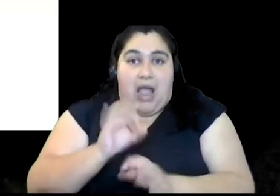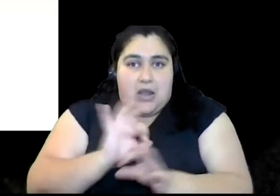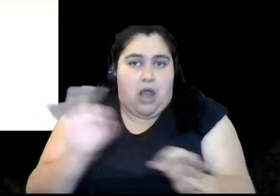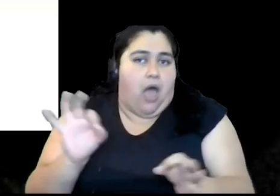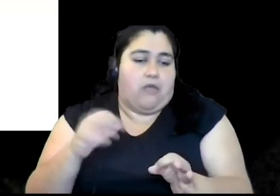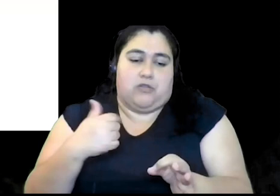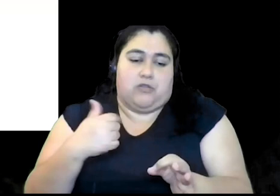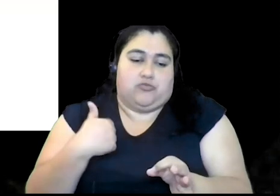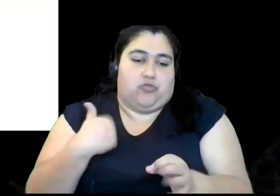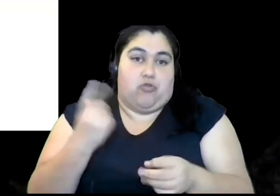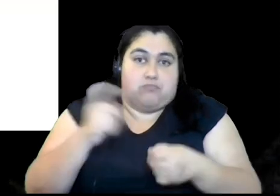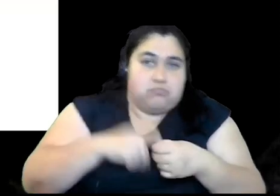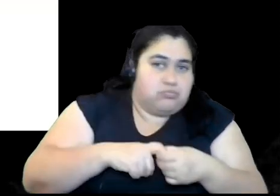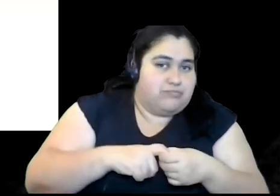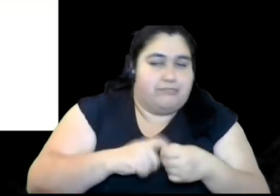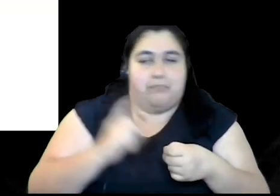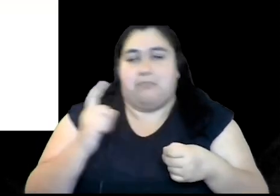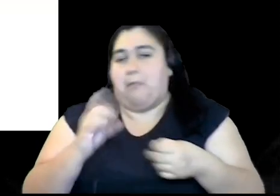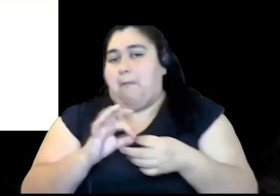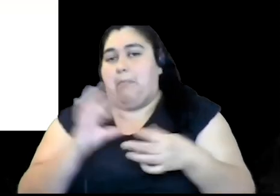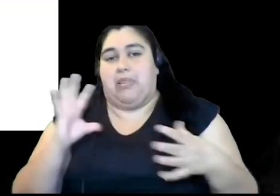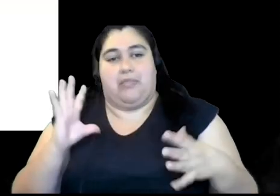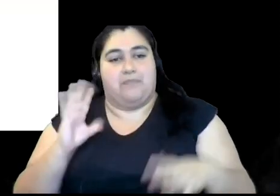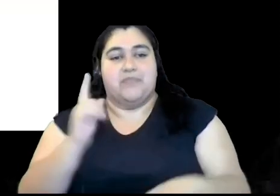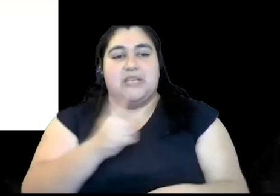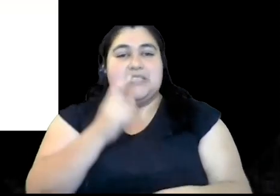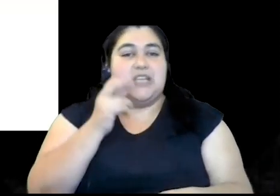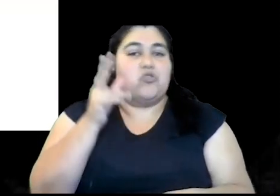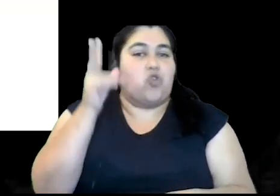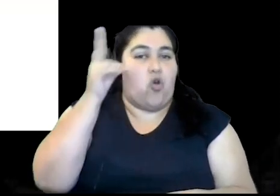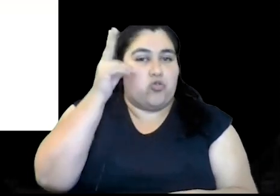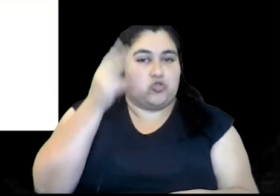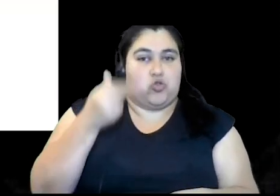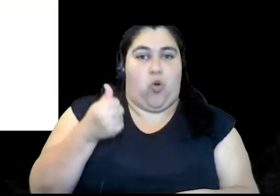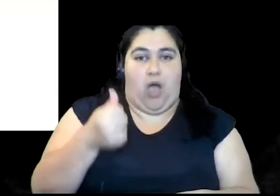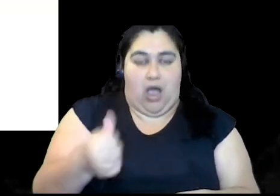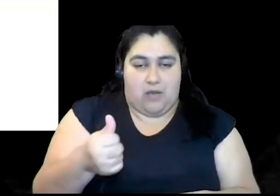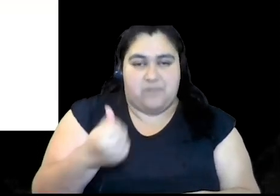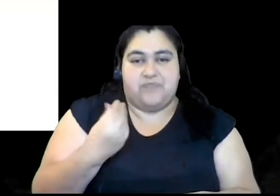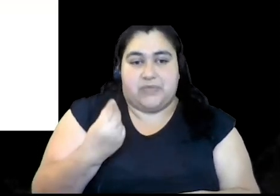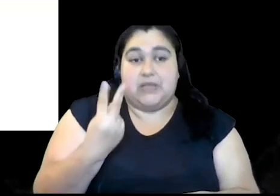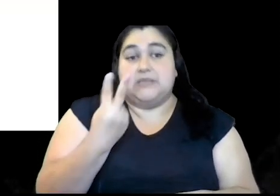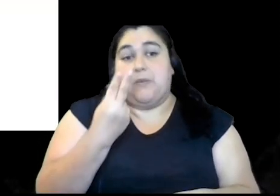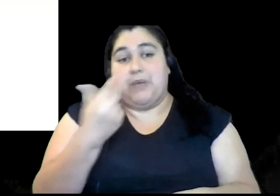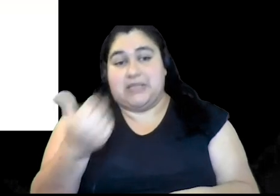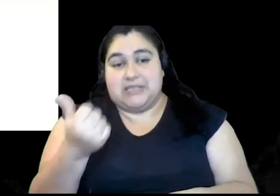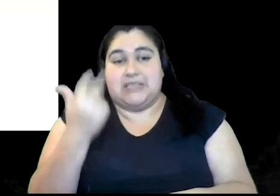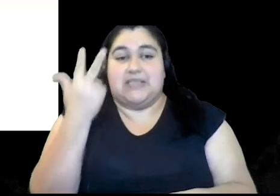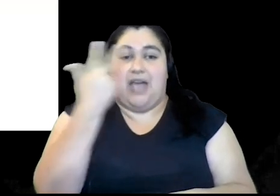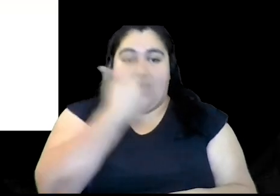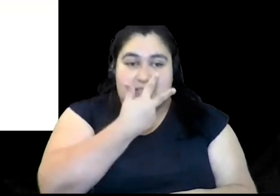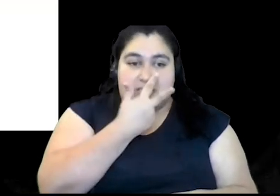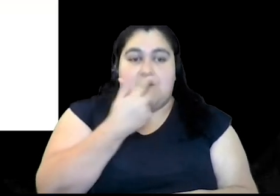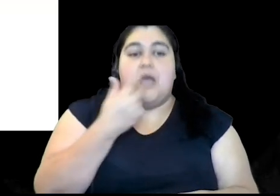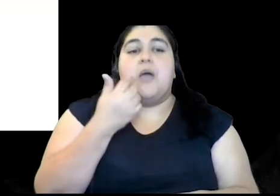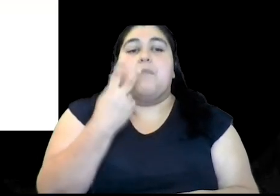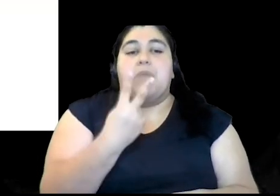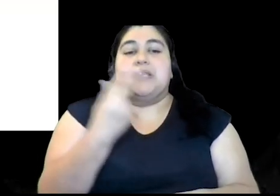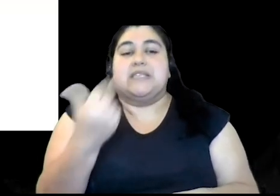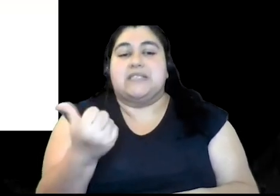artículo 108A. El 108A incluye 26H y